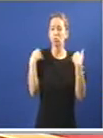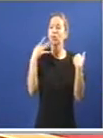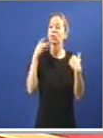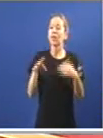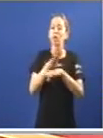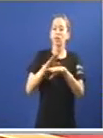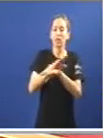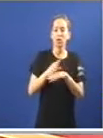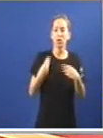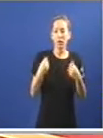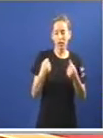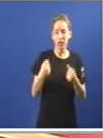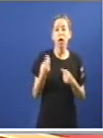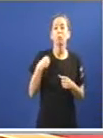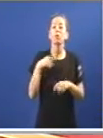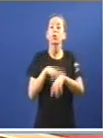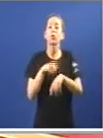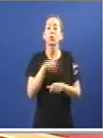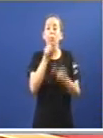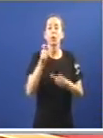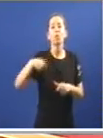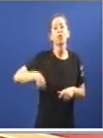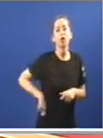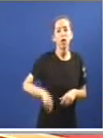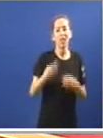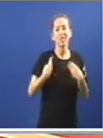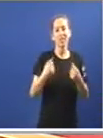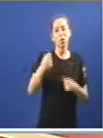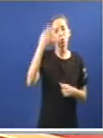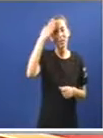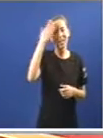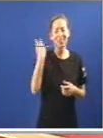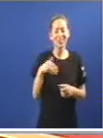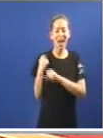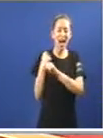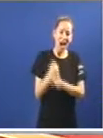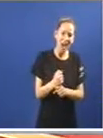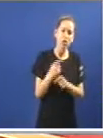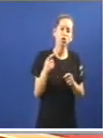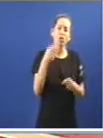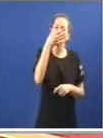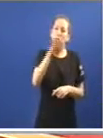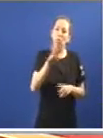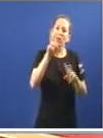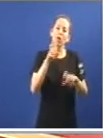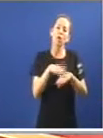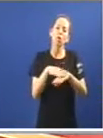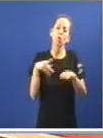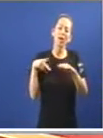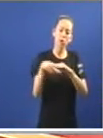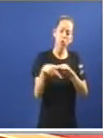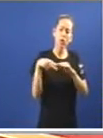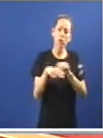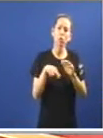está menos profesionales de salud mental acumulando años de denuncias de recorte de disminución de servicios y recorte y disminución